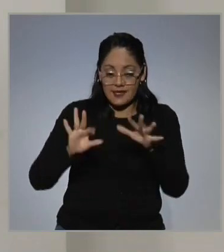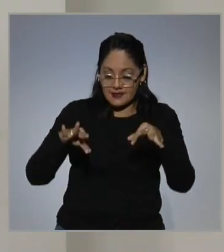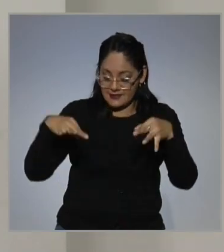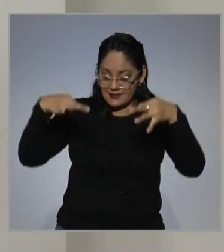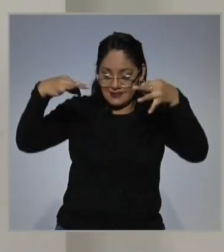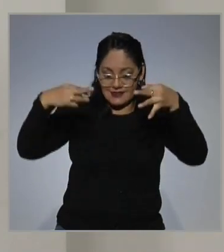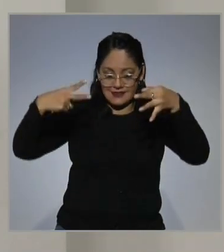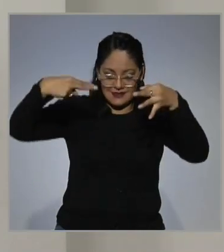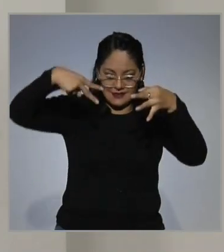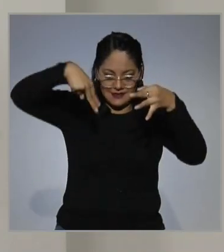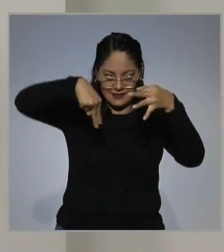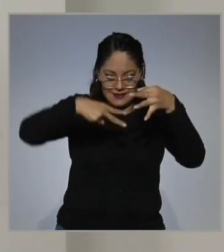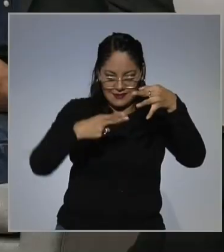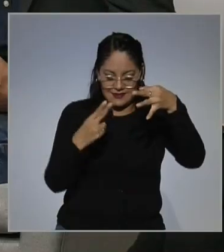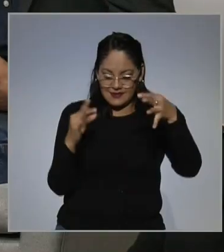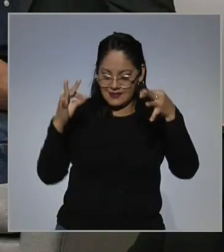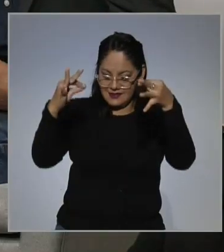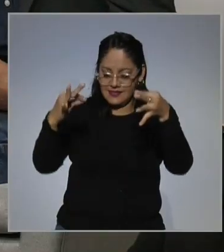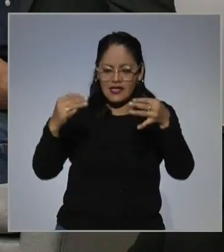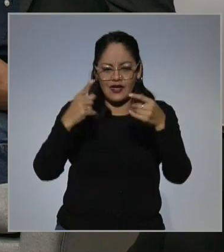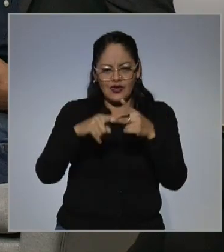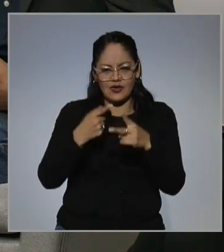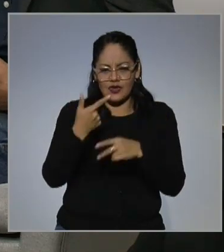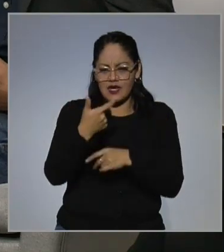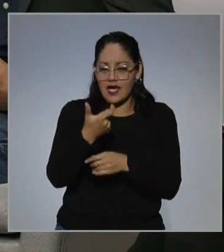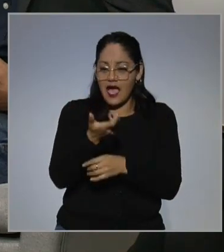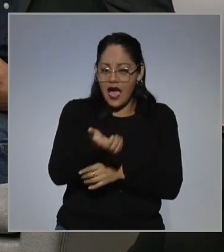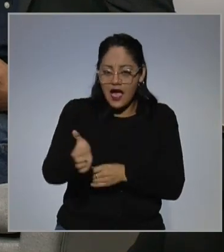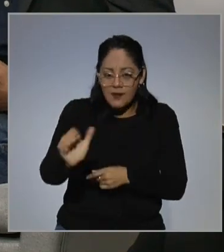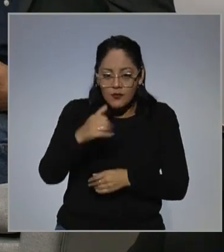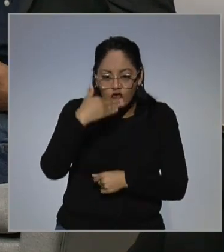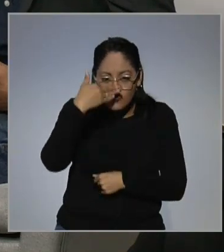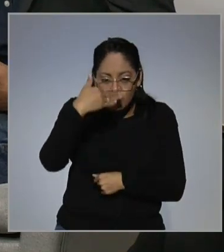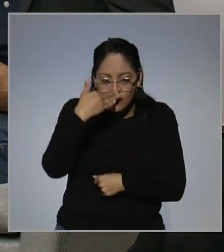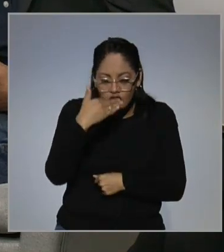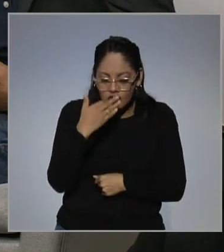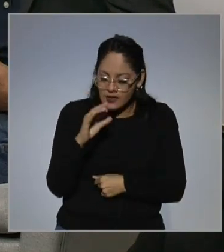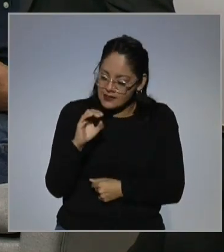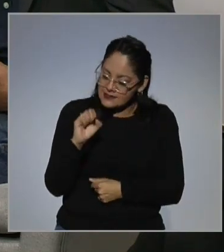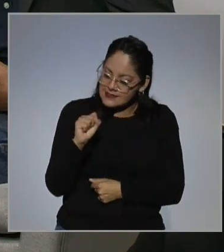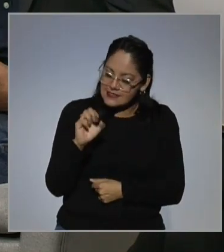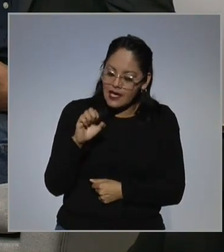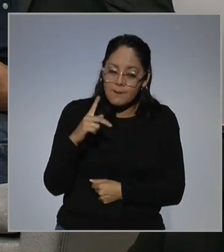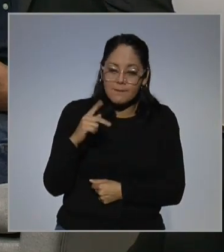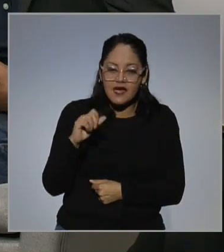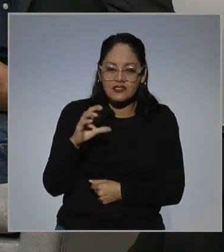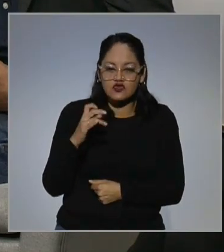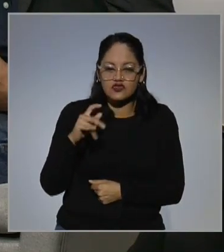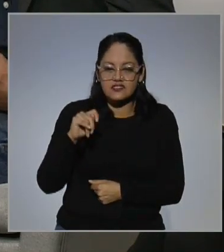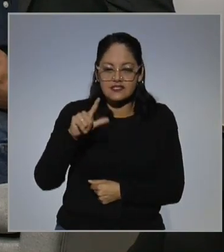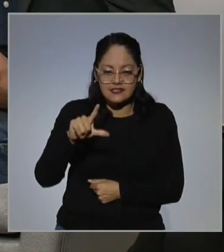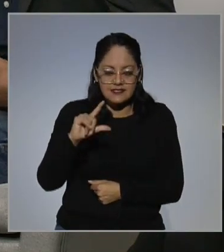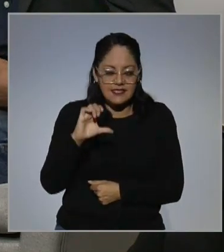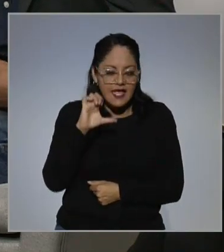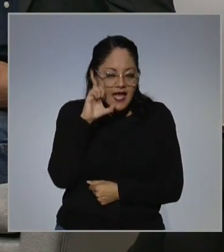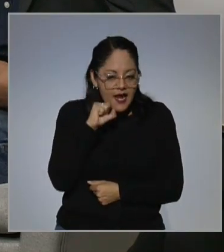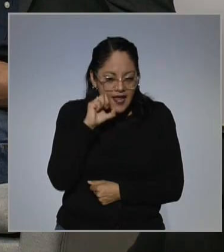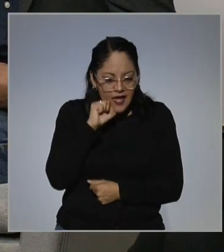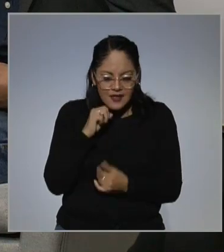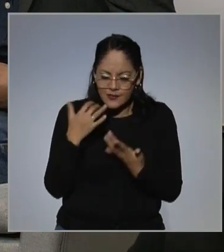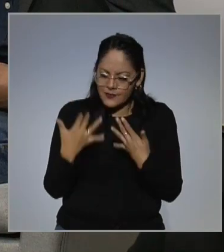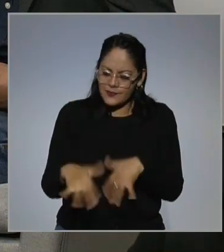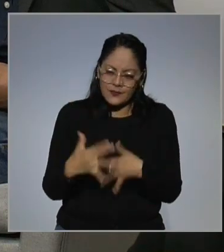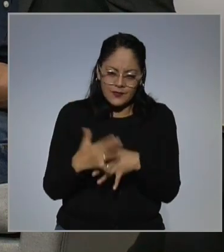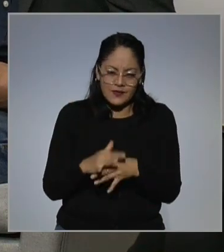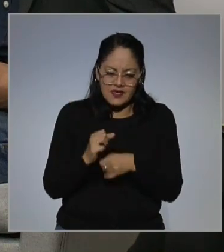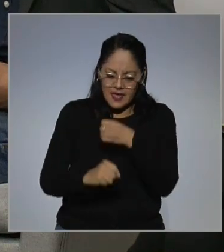producción en el campo de la flor de cempasúchil, tan representativa de esta época